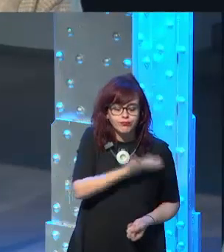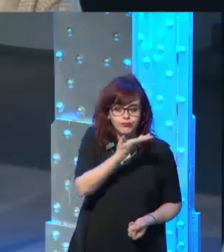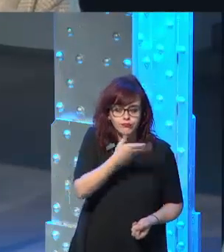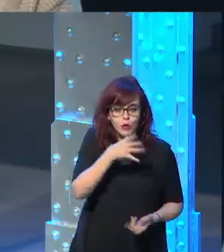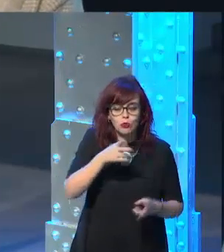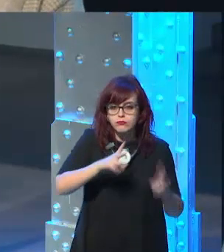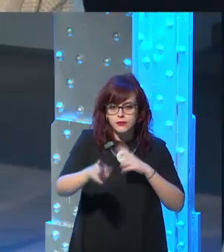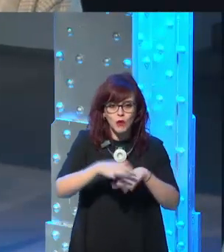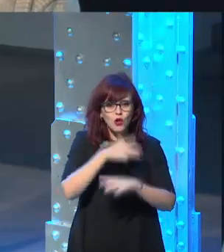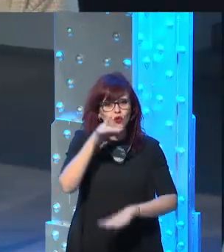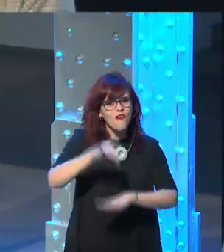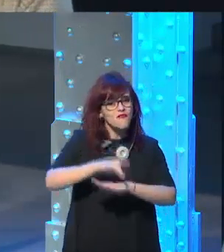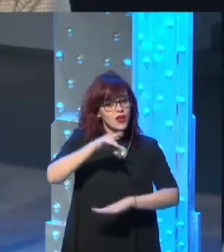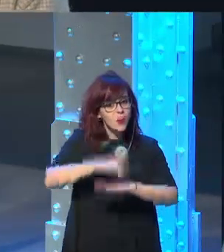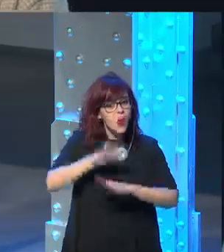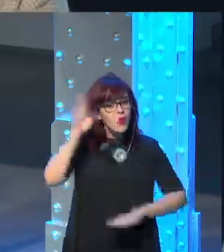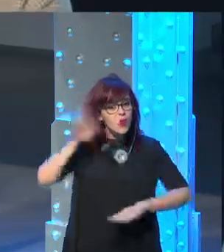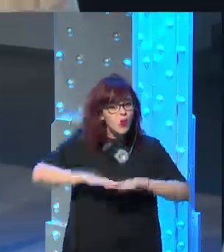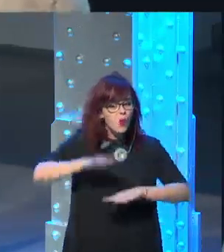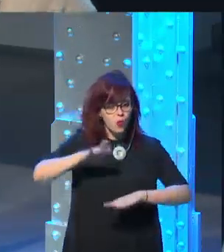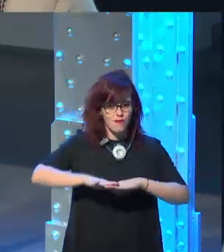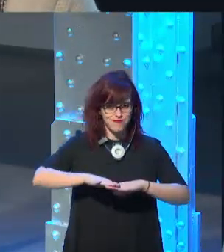parte porque yo enfermé por este